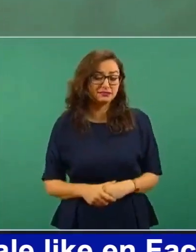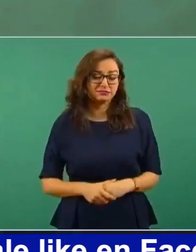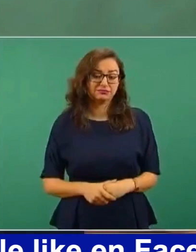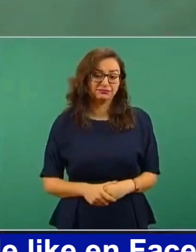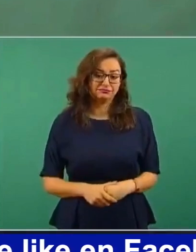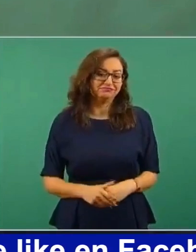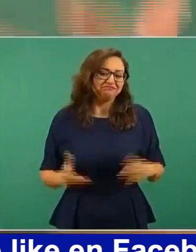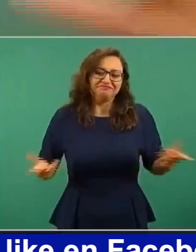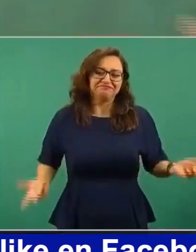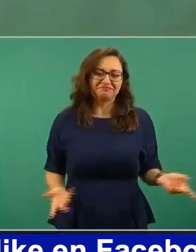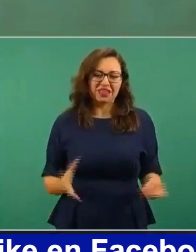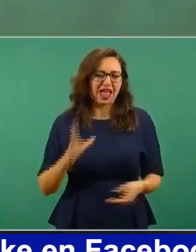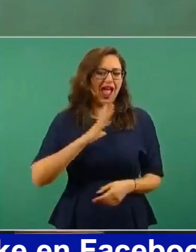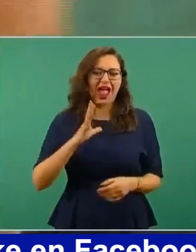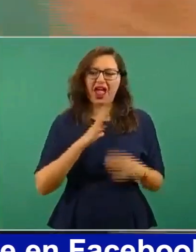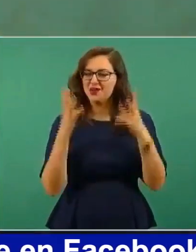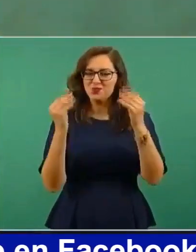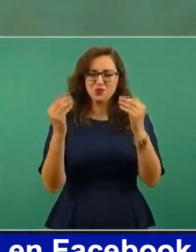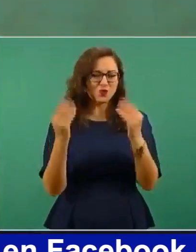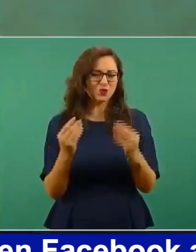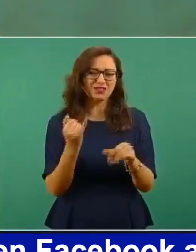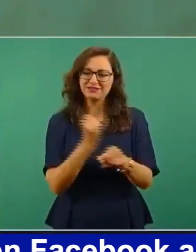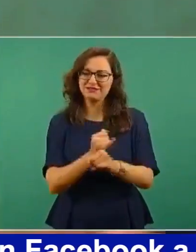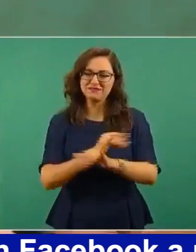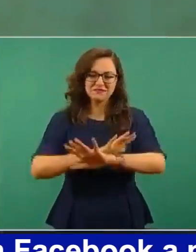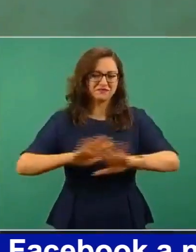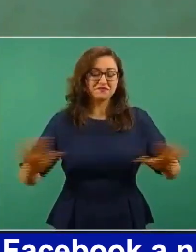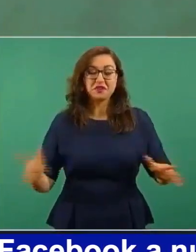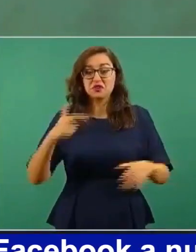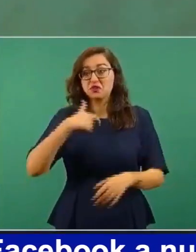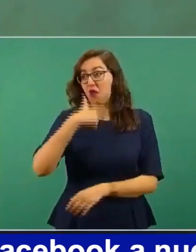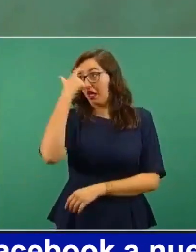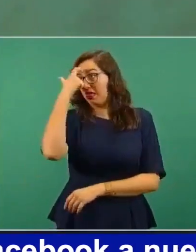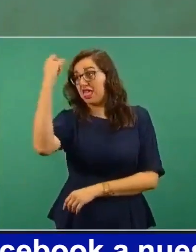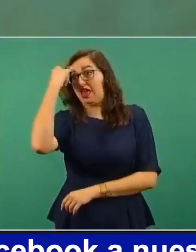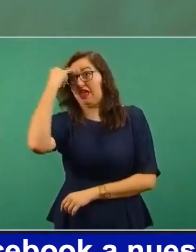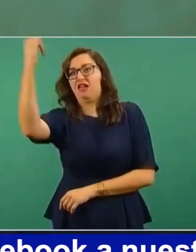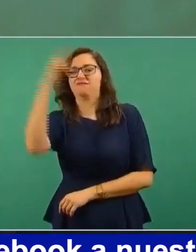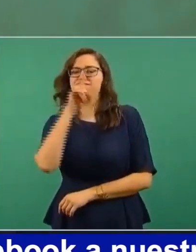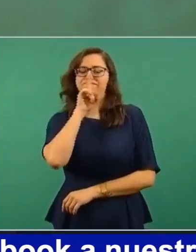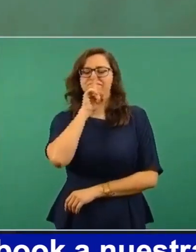tengo toda la información, no invento nada.